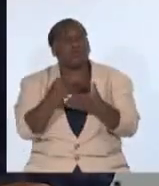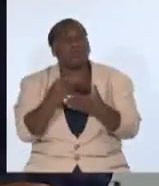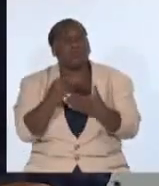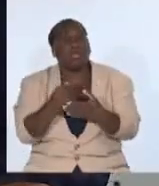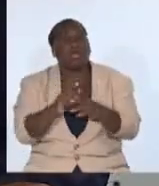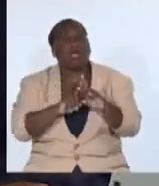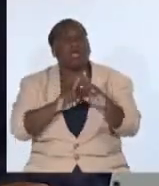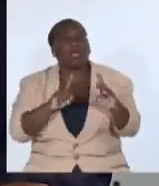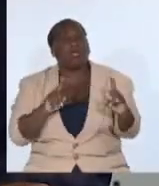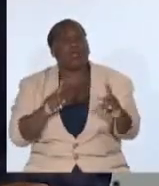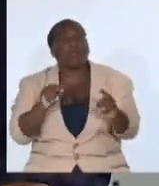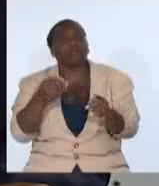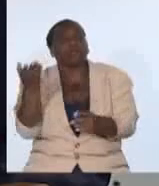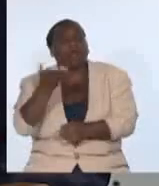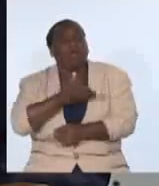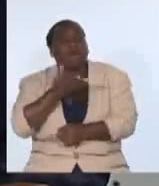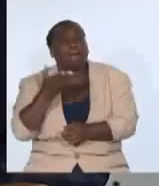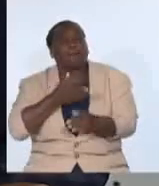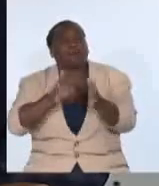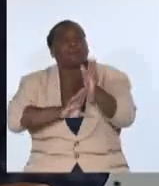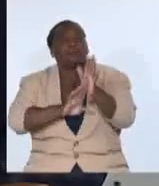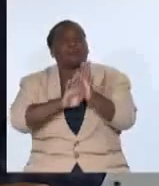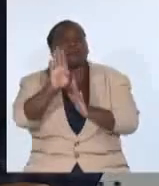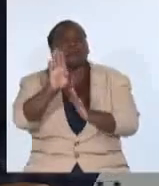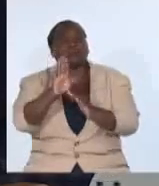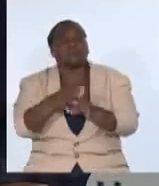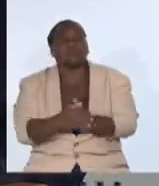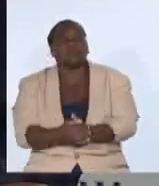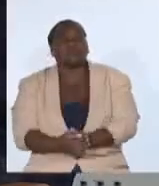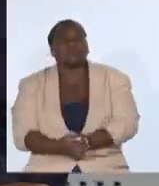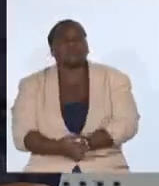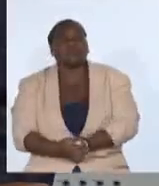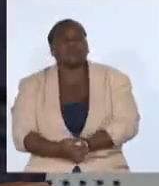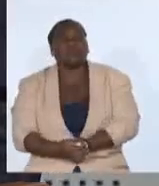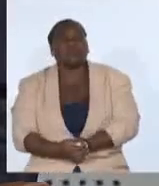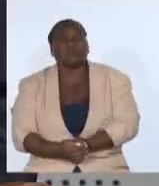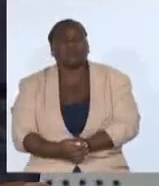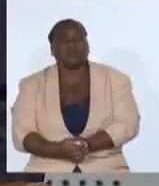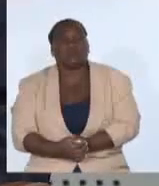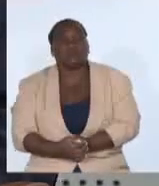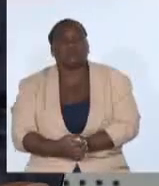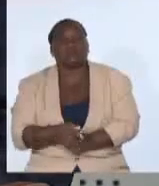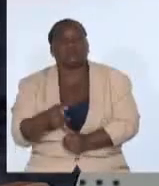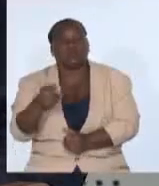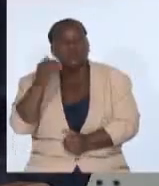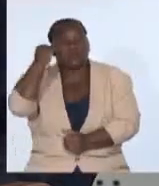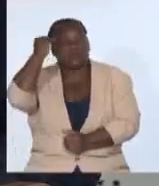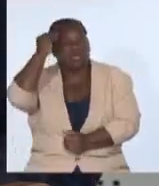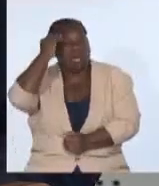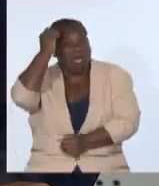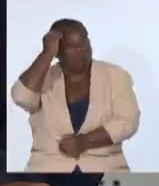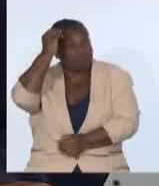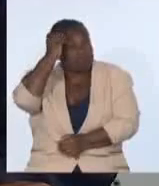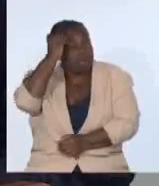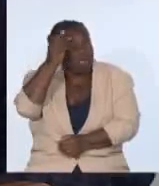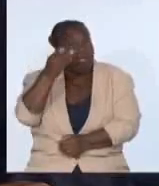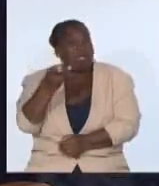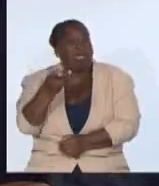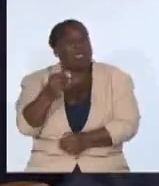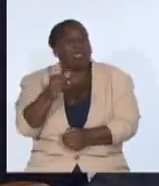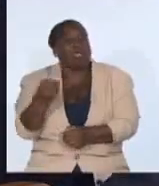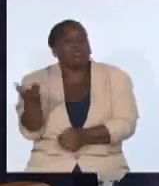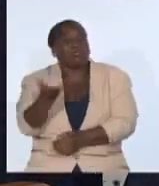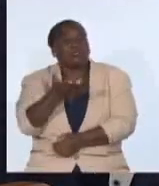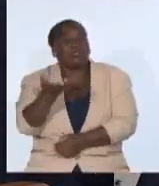a la velocidad de un clic ha multiplicado las capacidades de enseñanza y aprendizaje acelerado